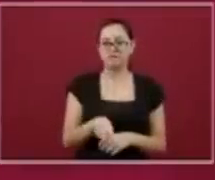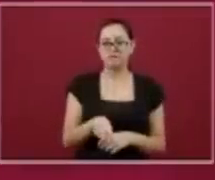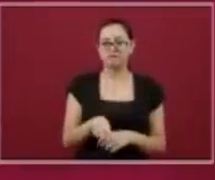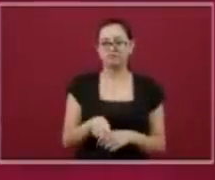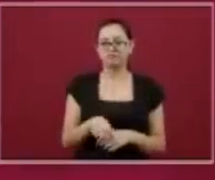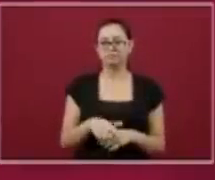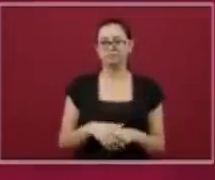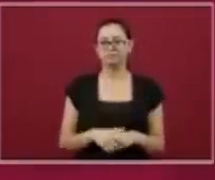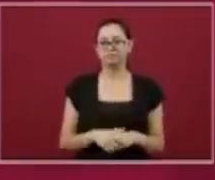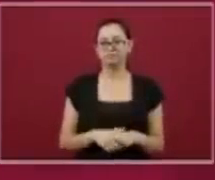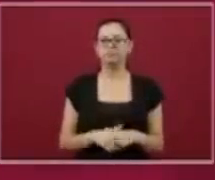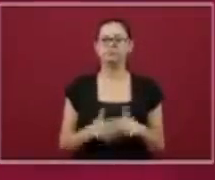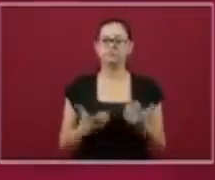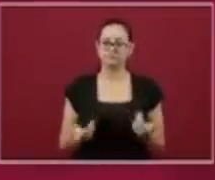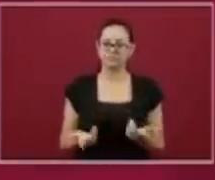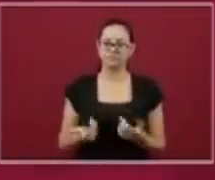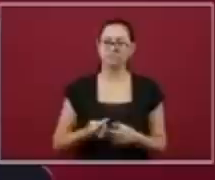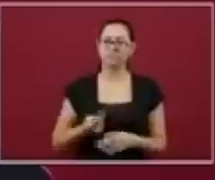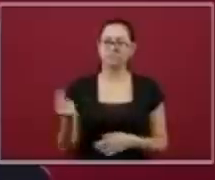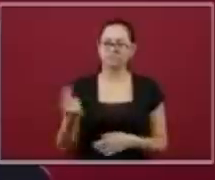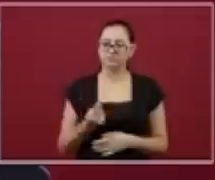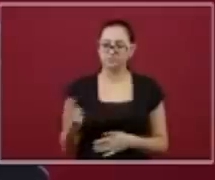es oportuno decir,